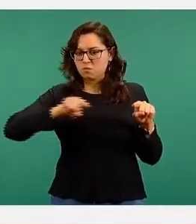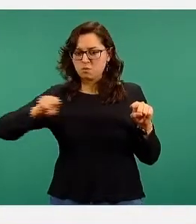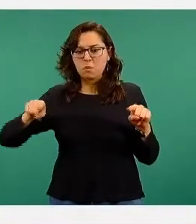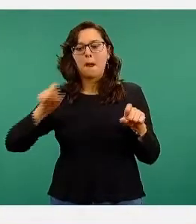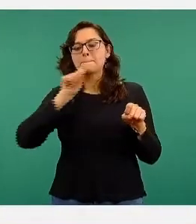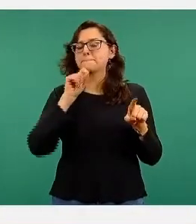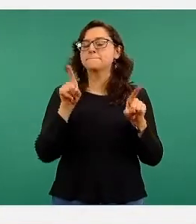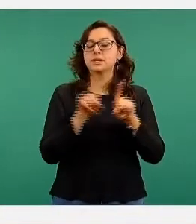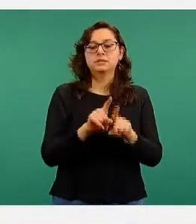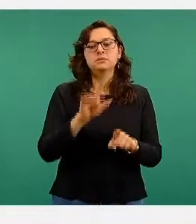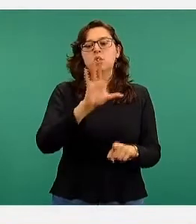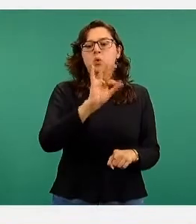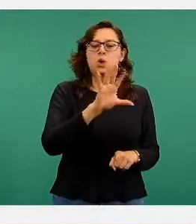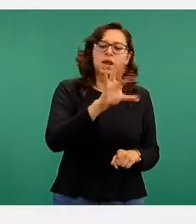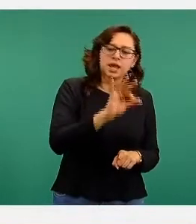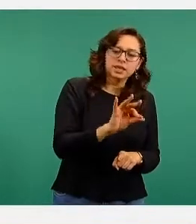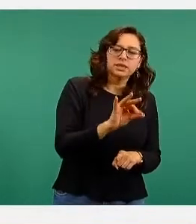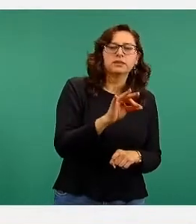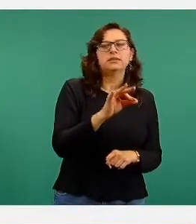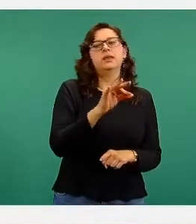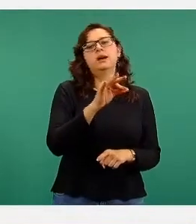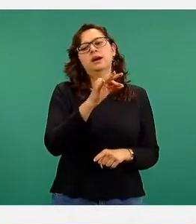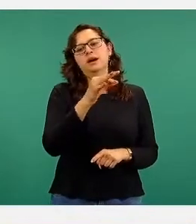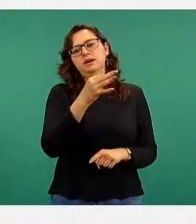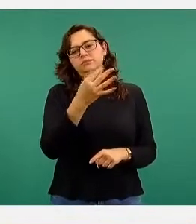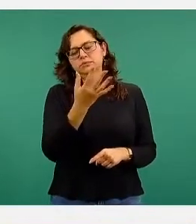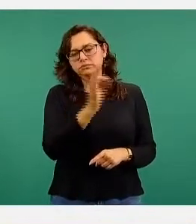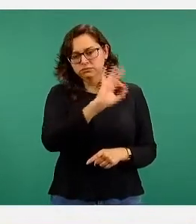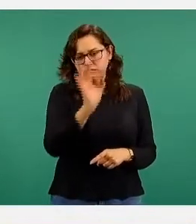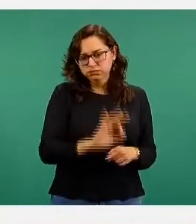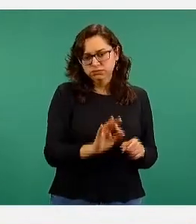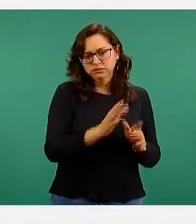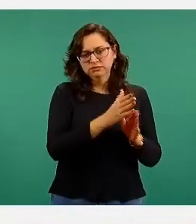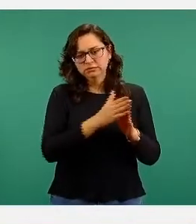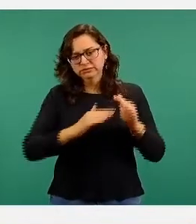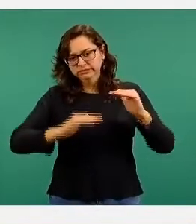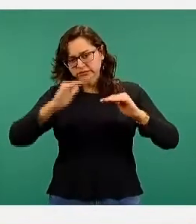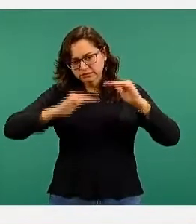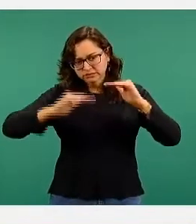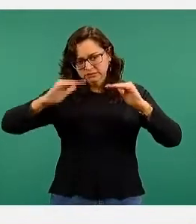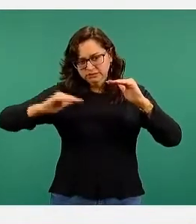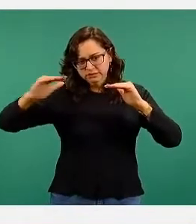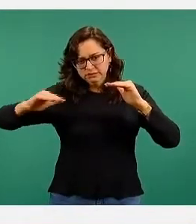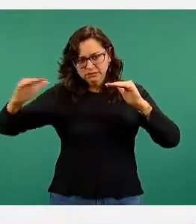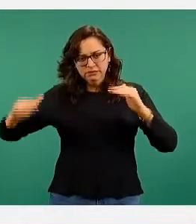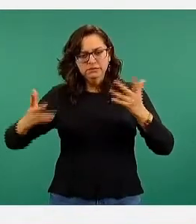este porcentaje alrededor del 40%. En las semanas